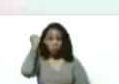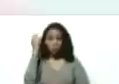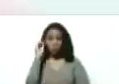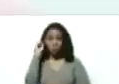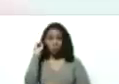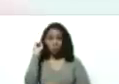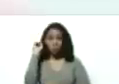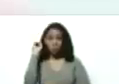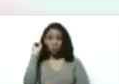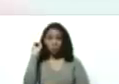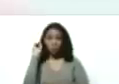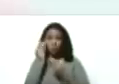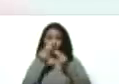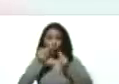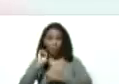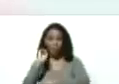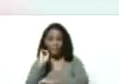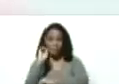Suavemente.